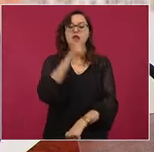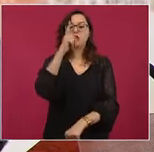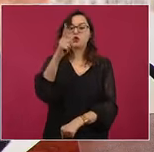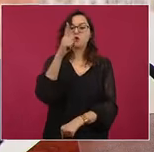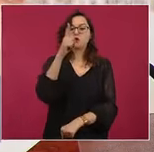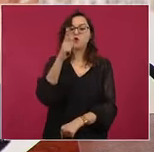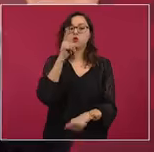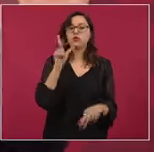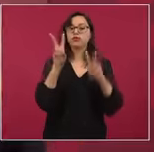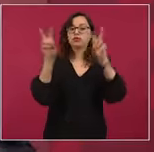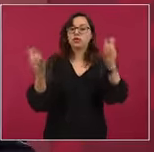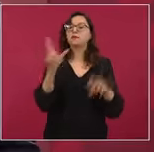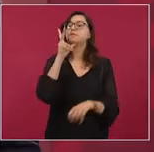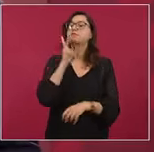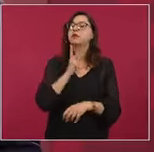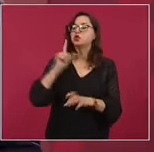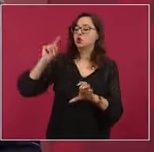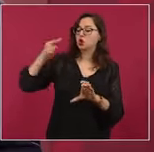para la explotación del petróleo.